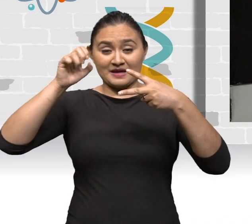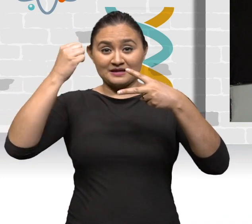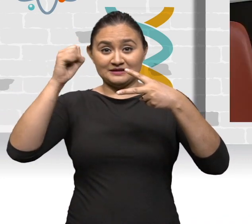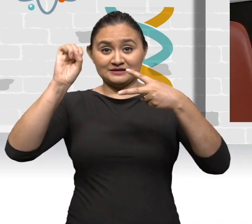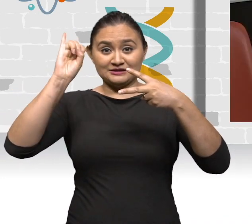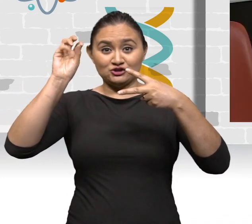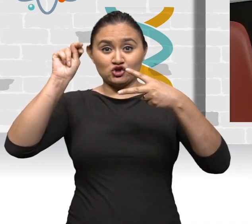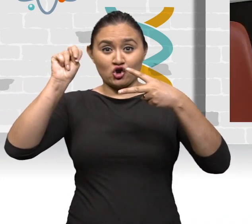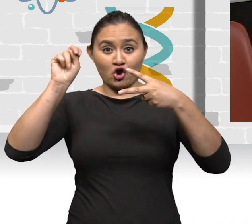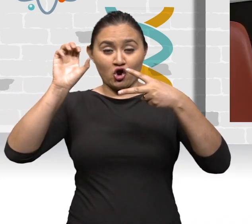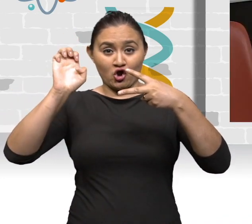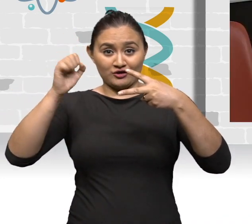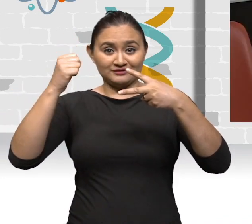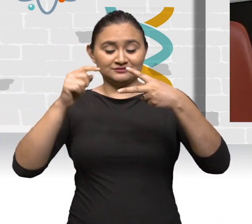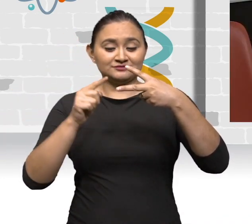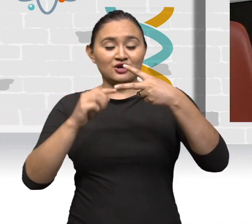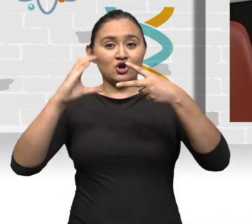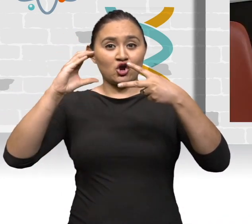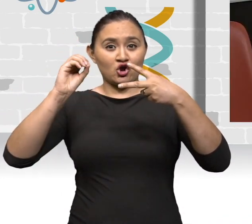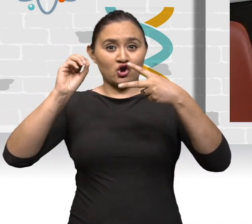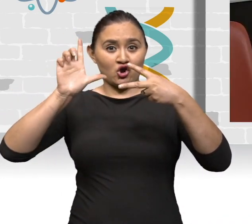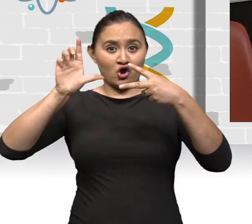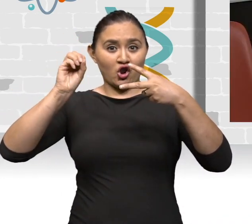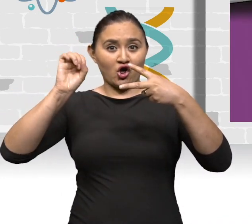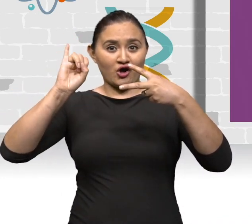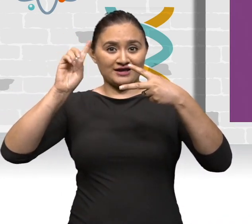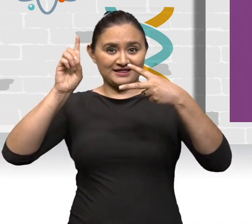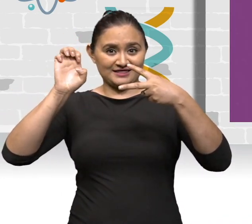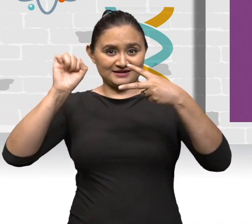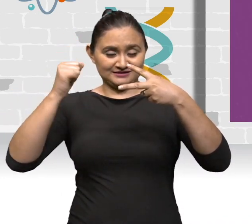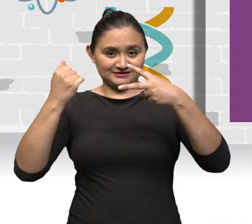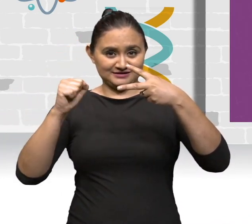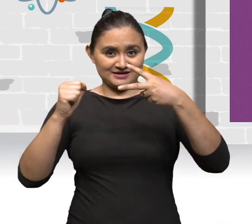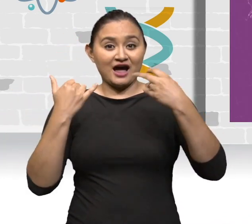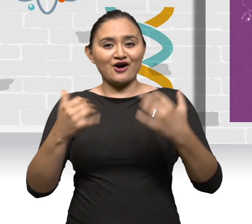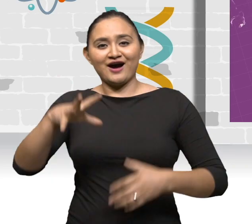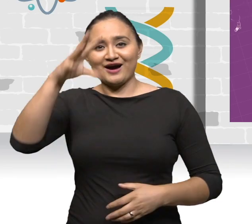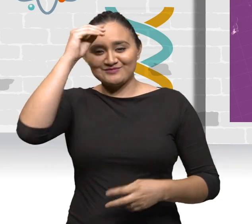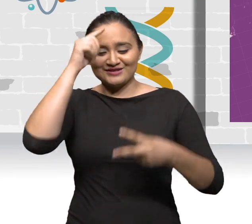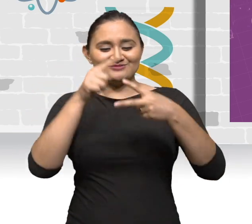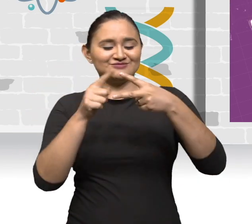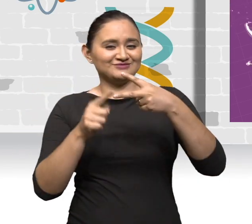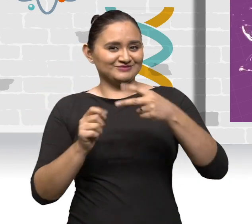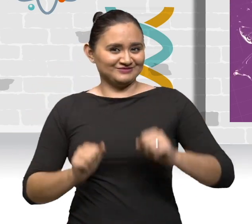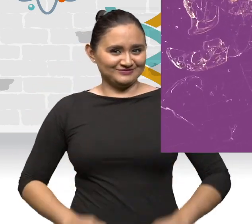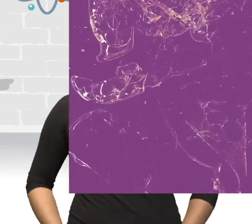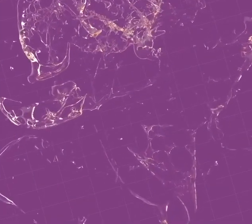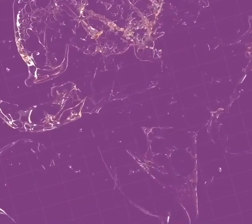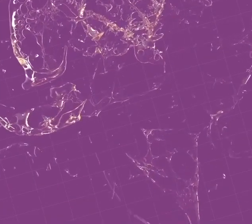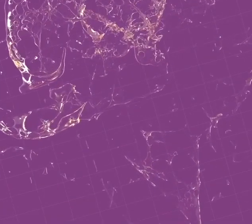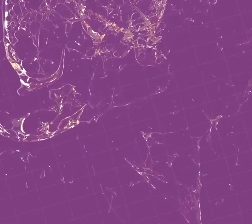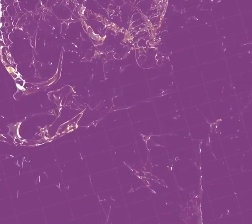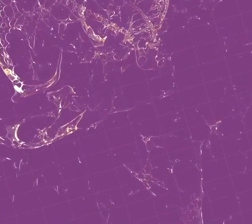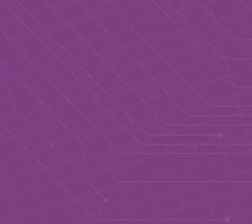industria. En nuestra clase Profe Youtuber de Química hablaremos sobre las suspensiones y coloides.